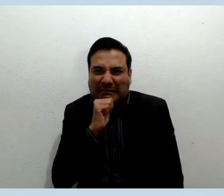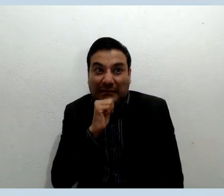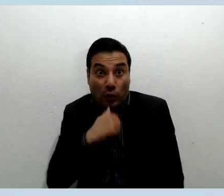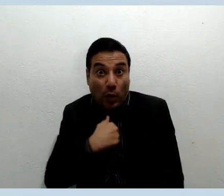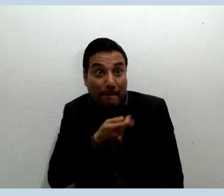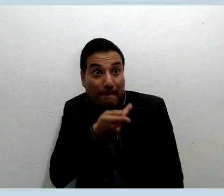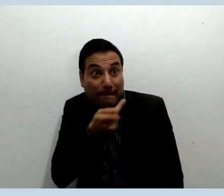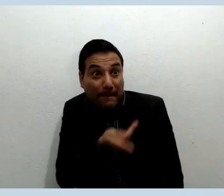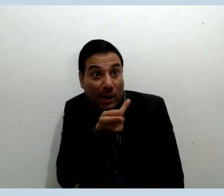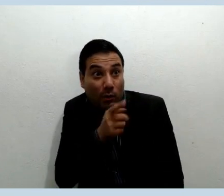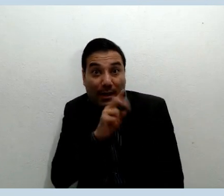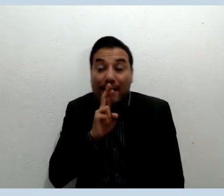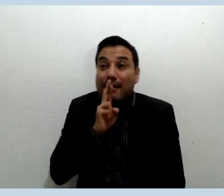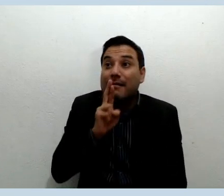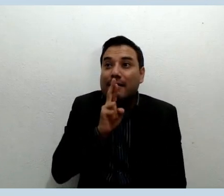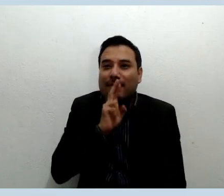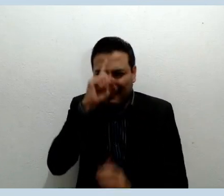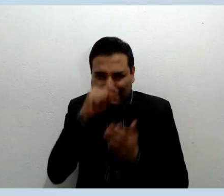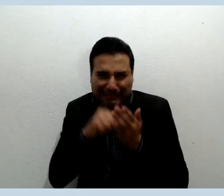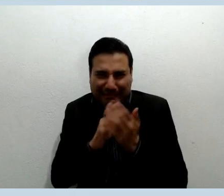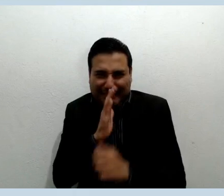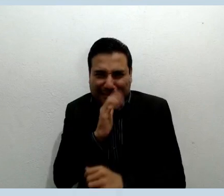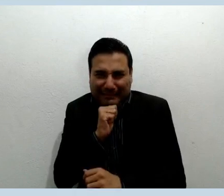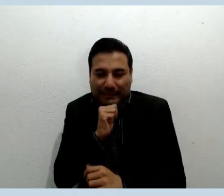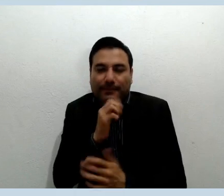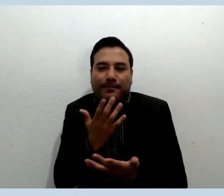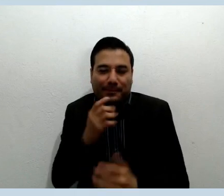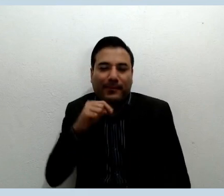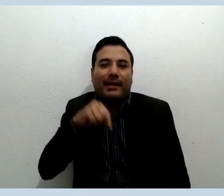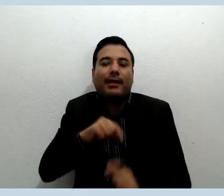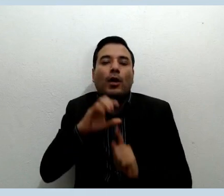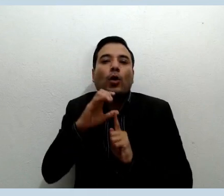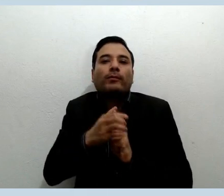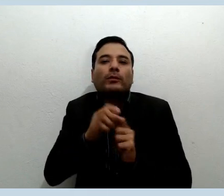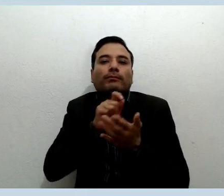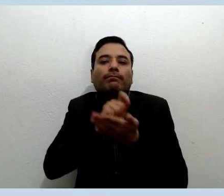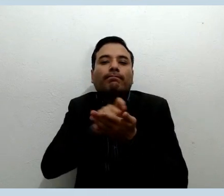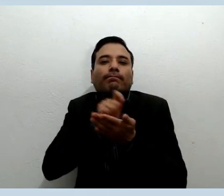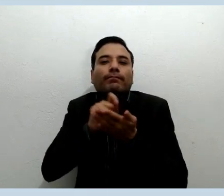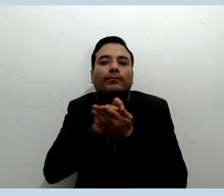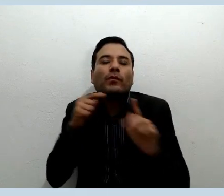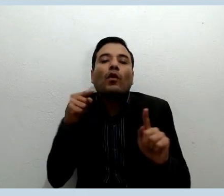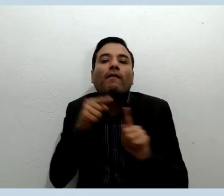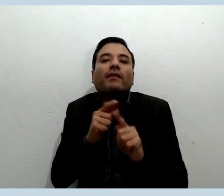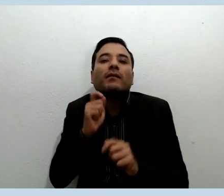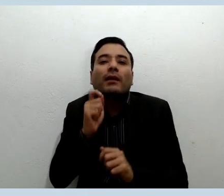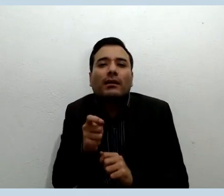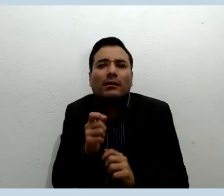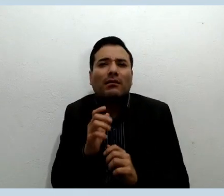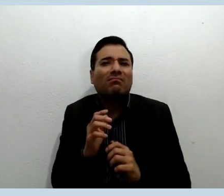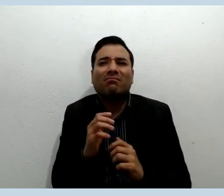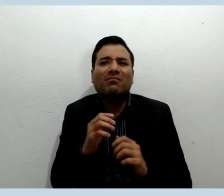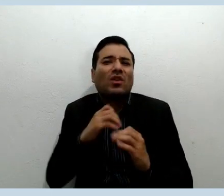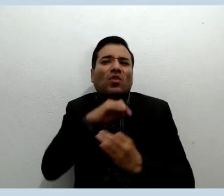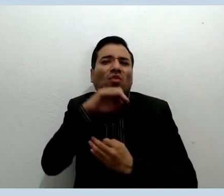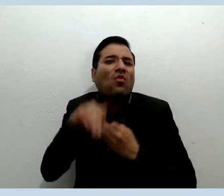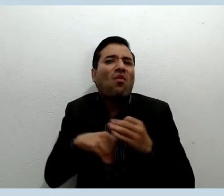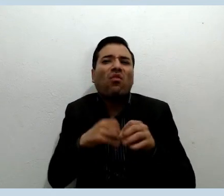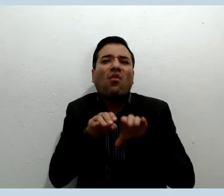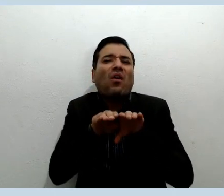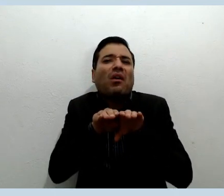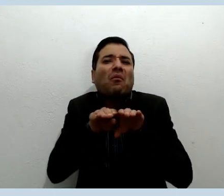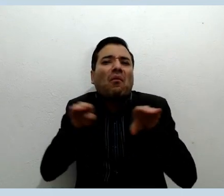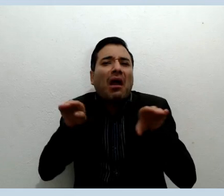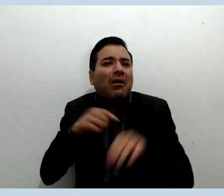haga Porque esa es la cosa de apuntes que trata de hacer horizontales los diálogos también que nos hagan preguntas o